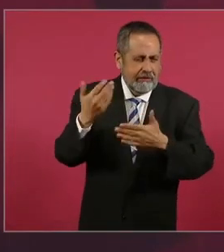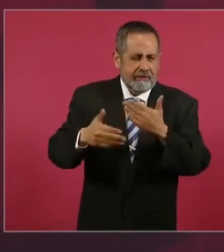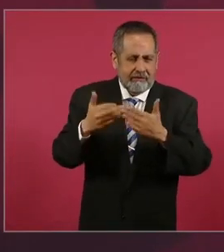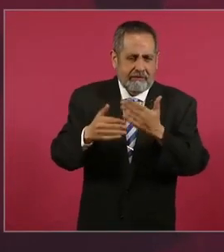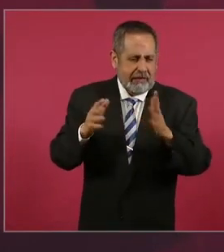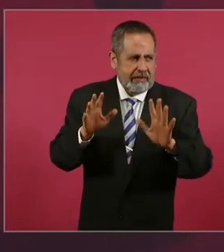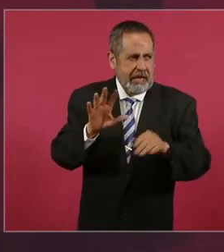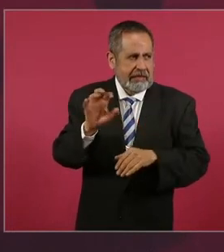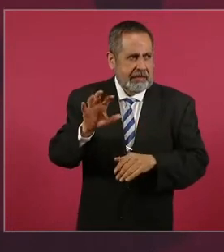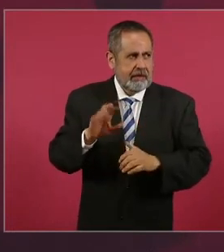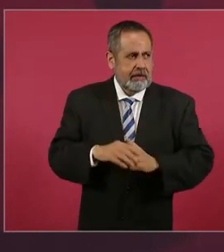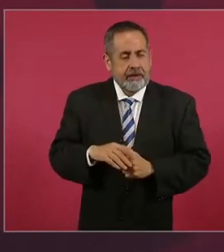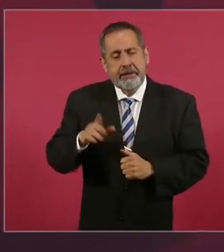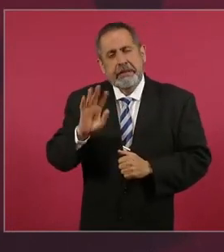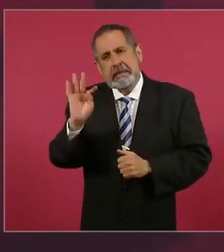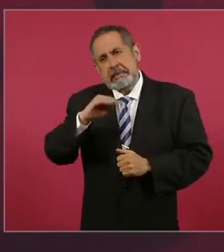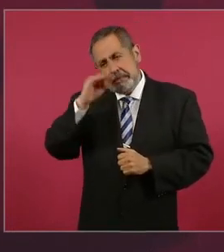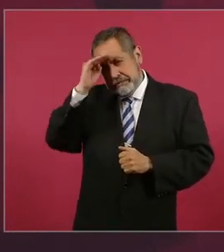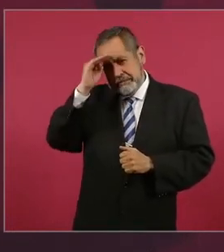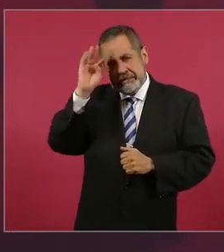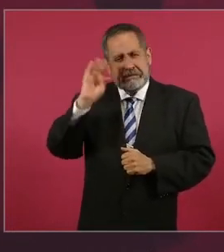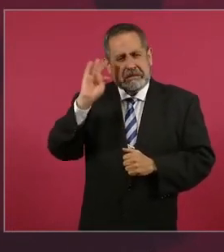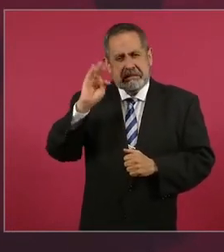Se piensa que para